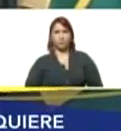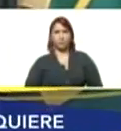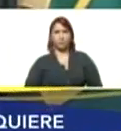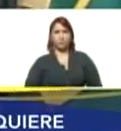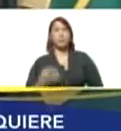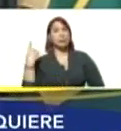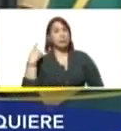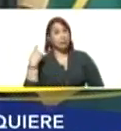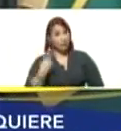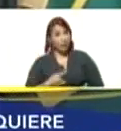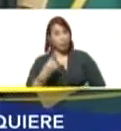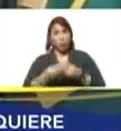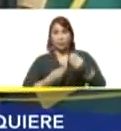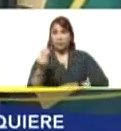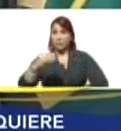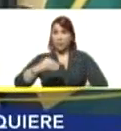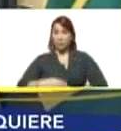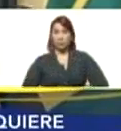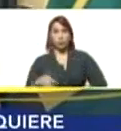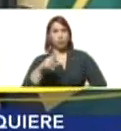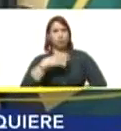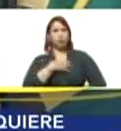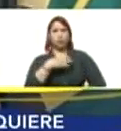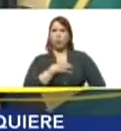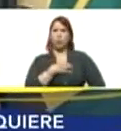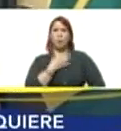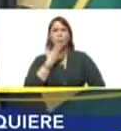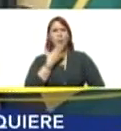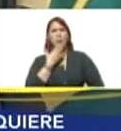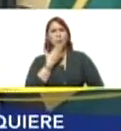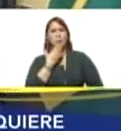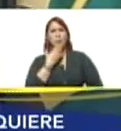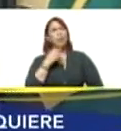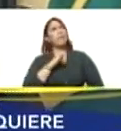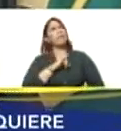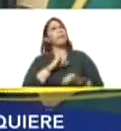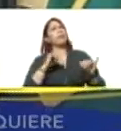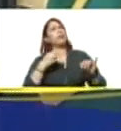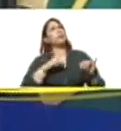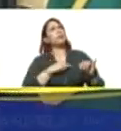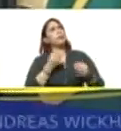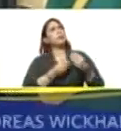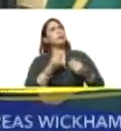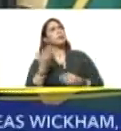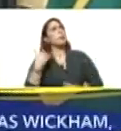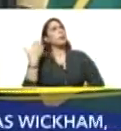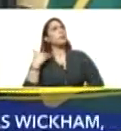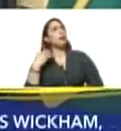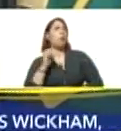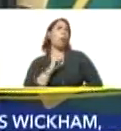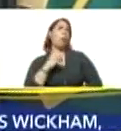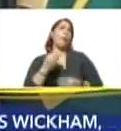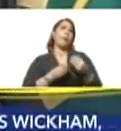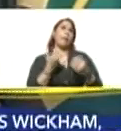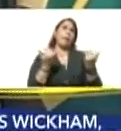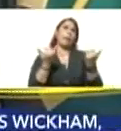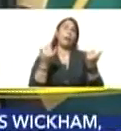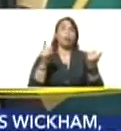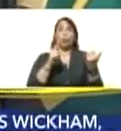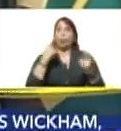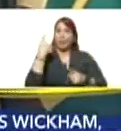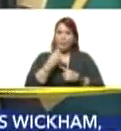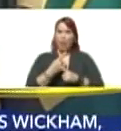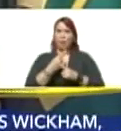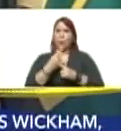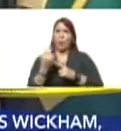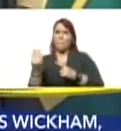Tenemos que hacer más. No podemos conformarnos con lo hecho en el pasado o con lo que estamos haciendo en el presente. Tenemos que ir